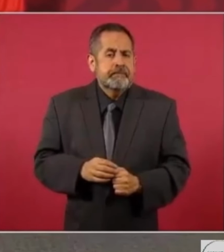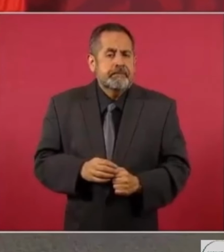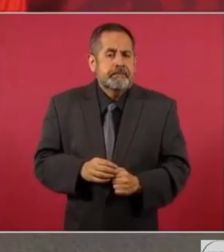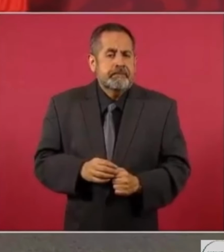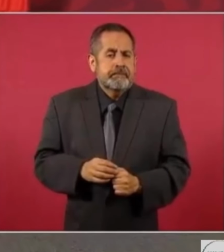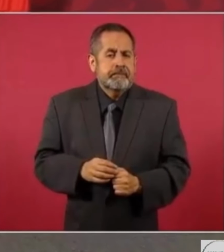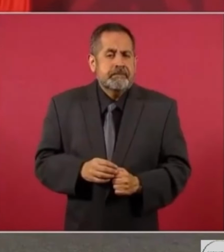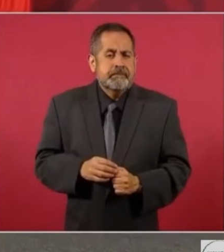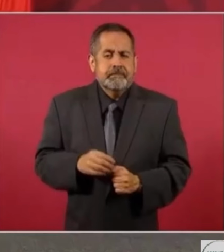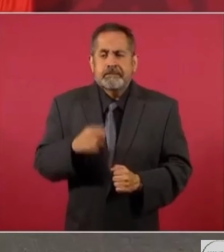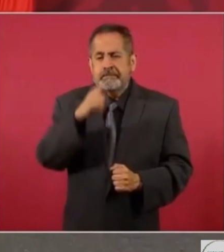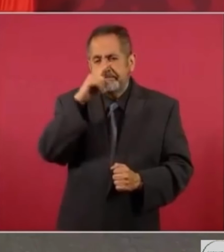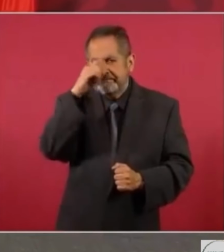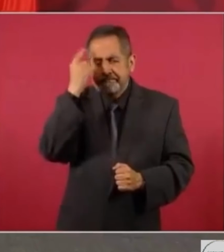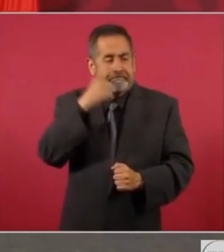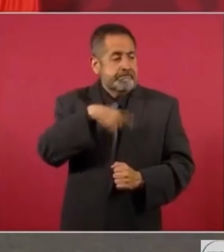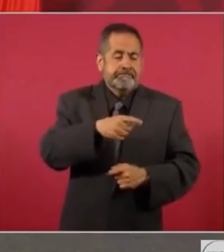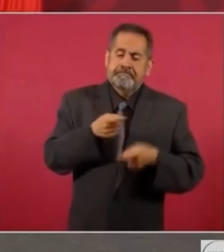susceptibles de manipulación,